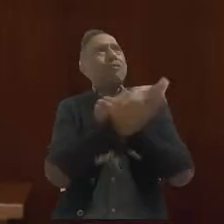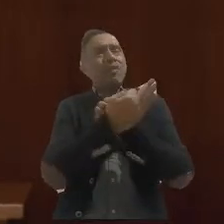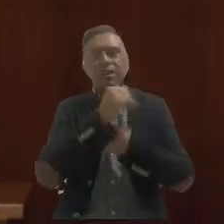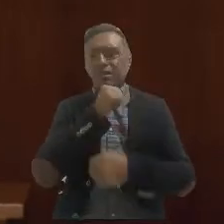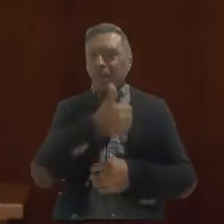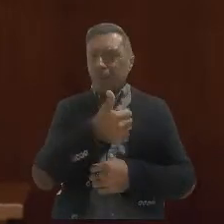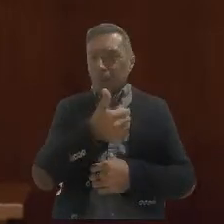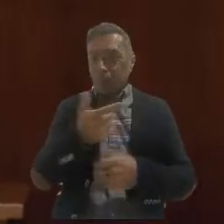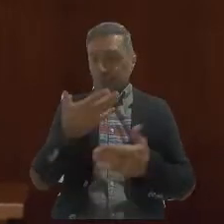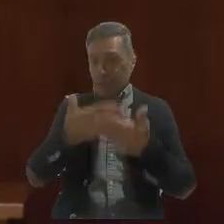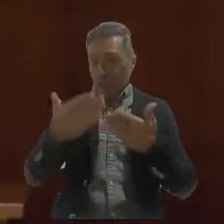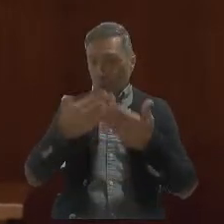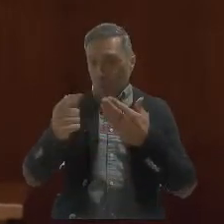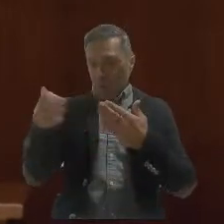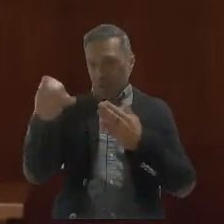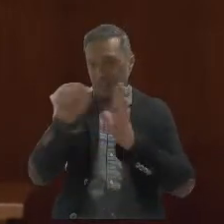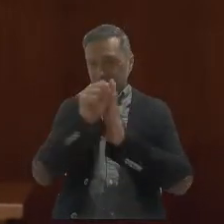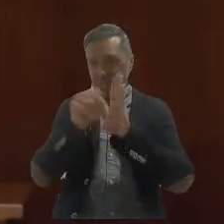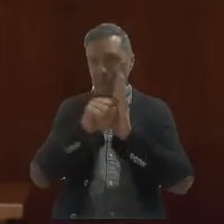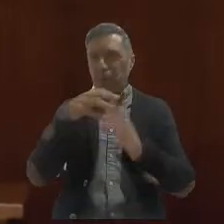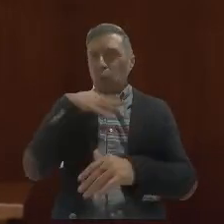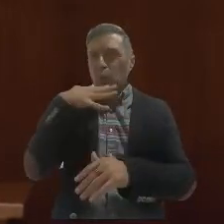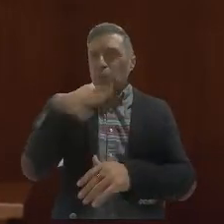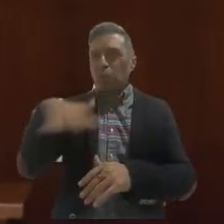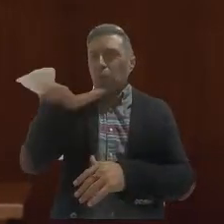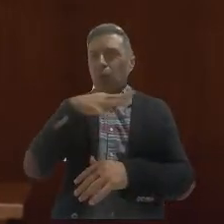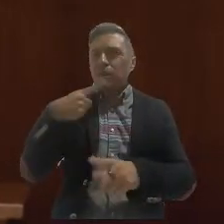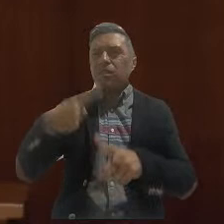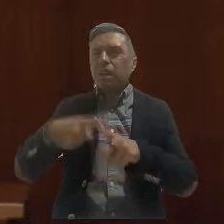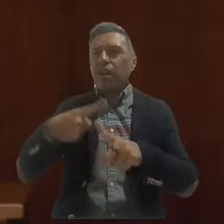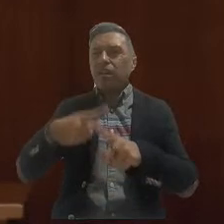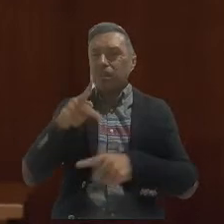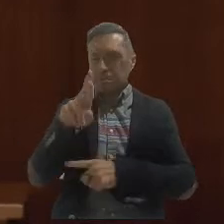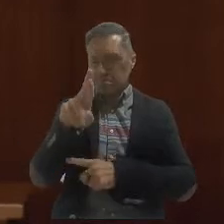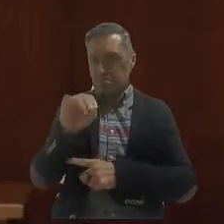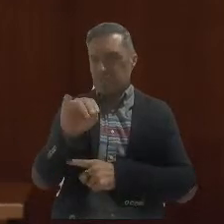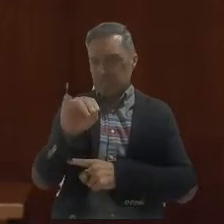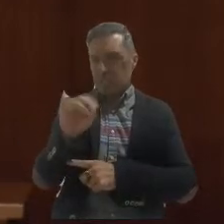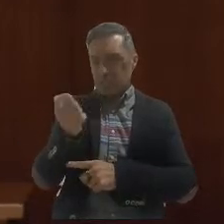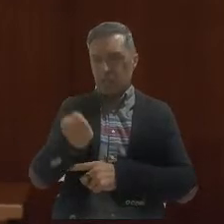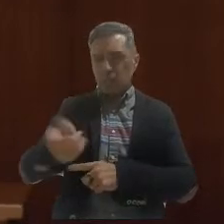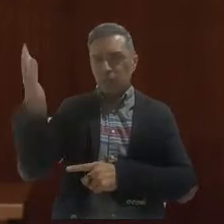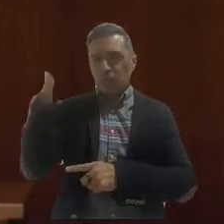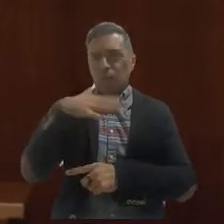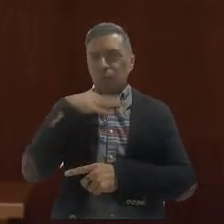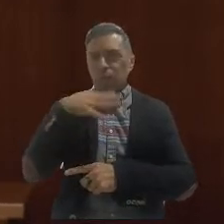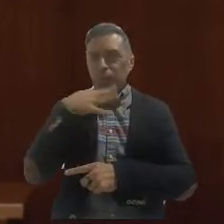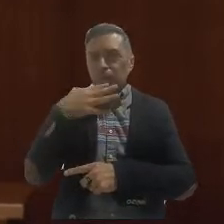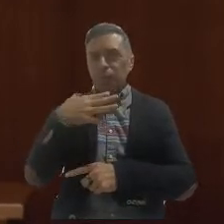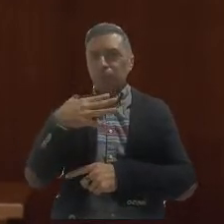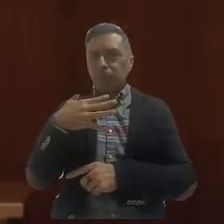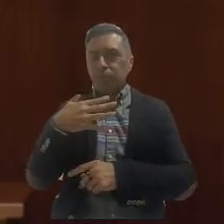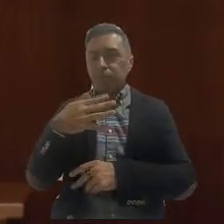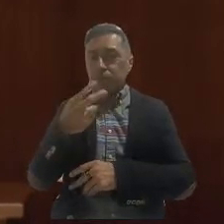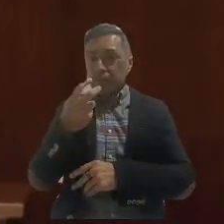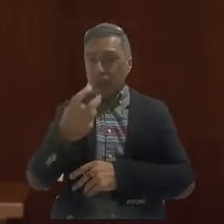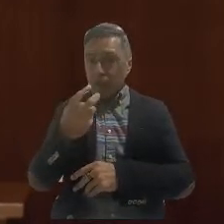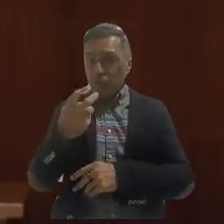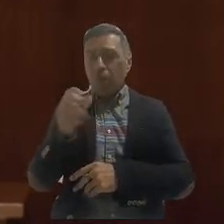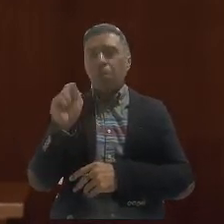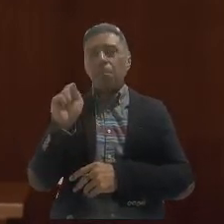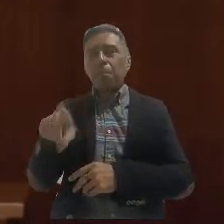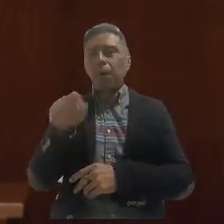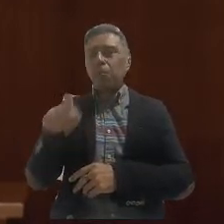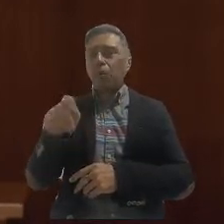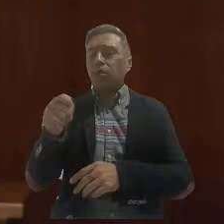que es el PRI ha tenido esta forma de gobernar los más de